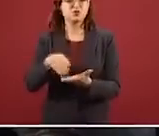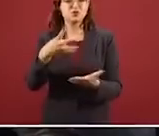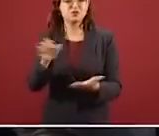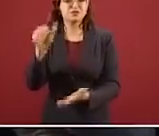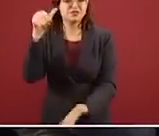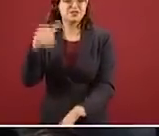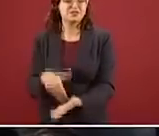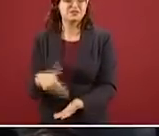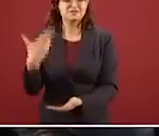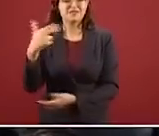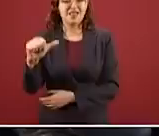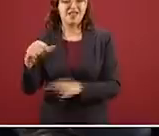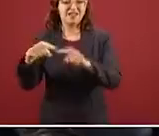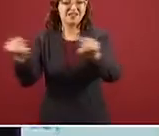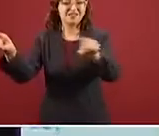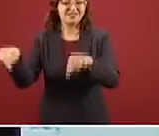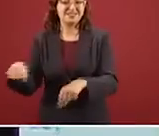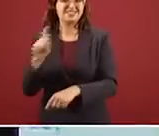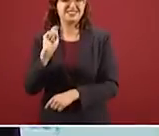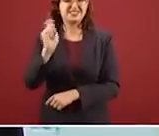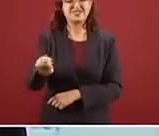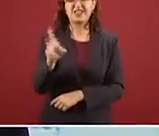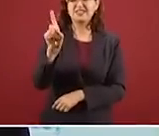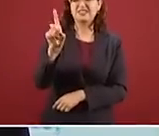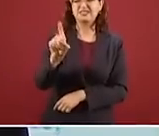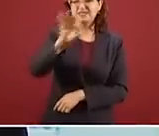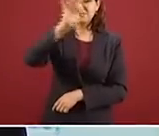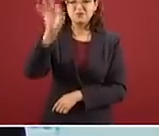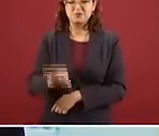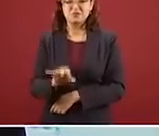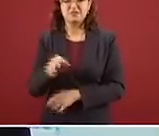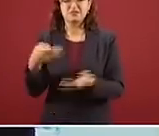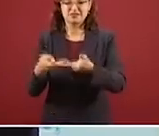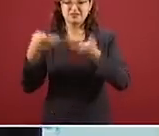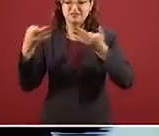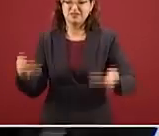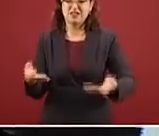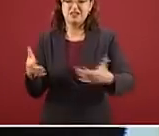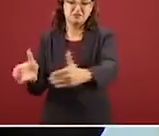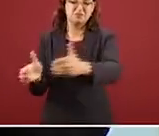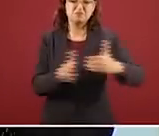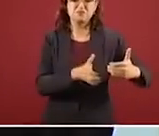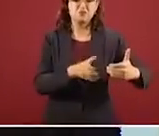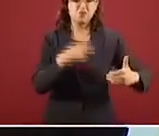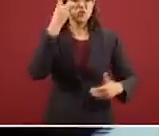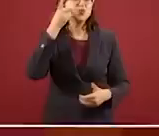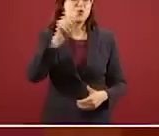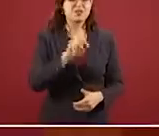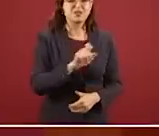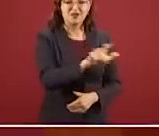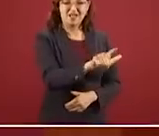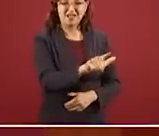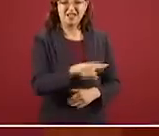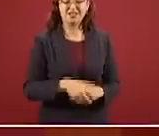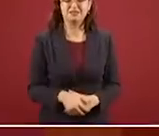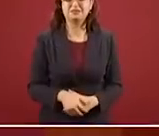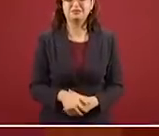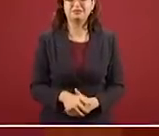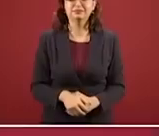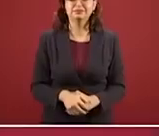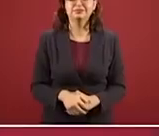O sea que tenía como el 30% de Tabasco. Y en el caso de